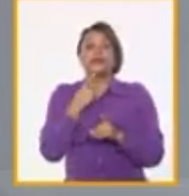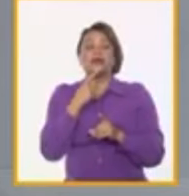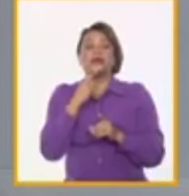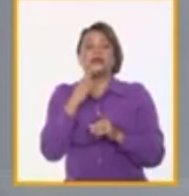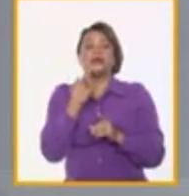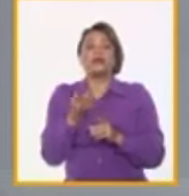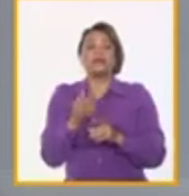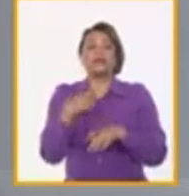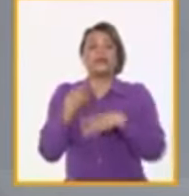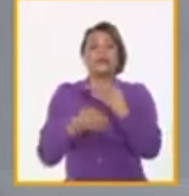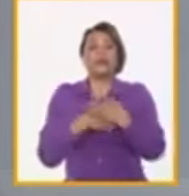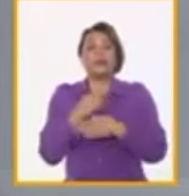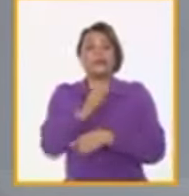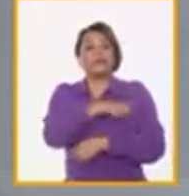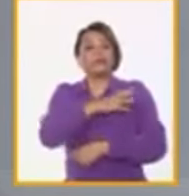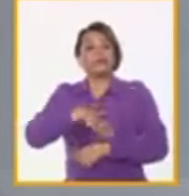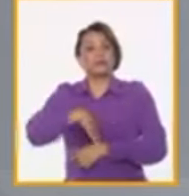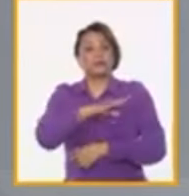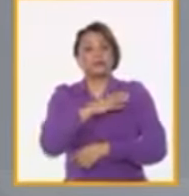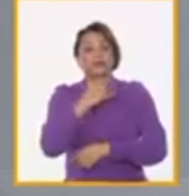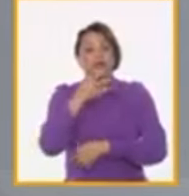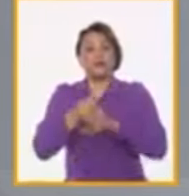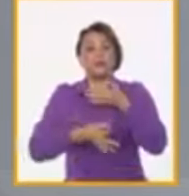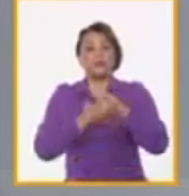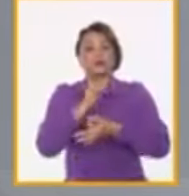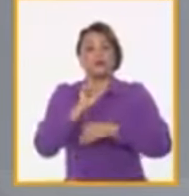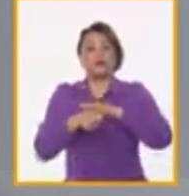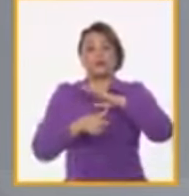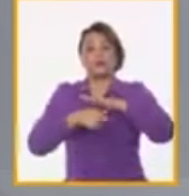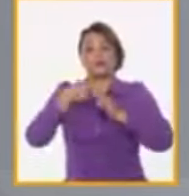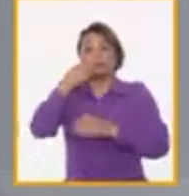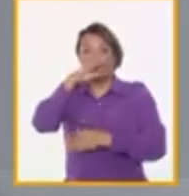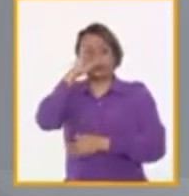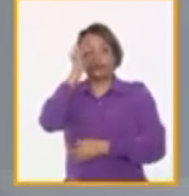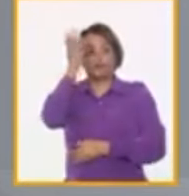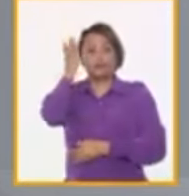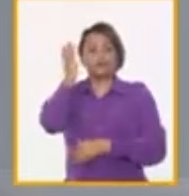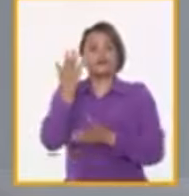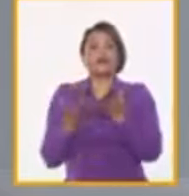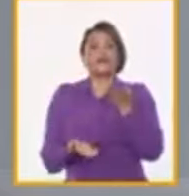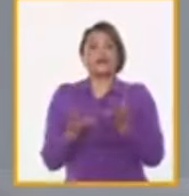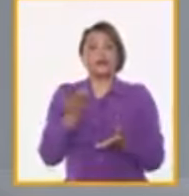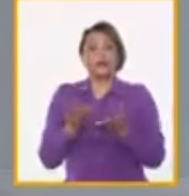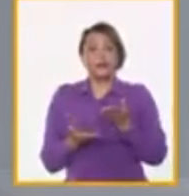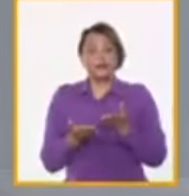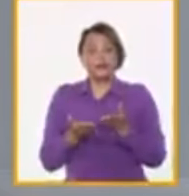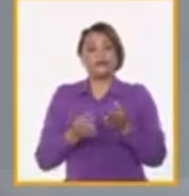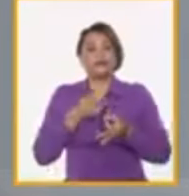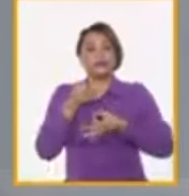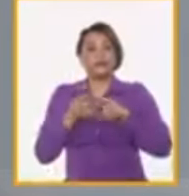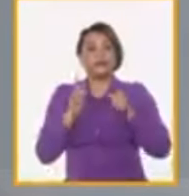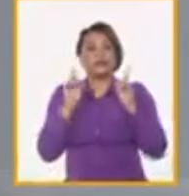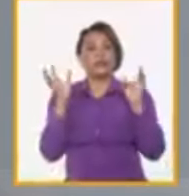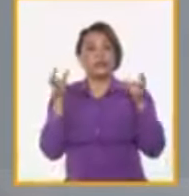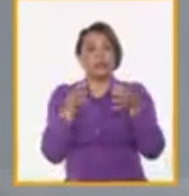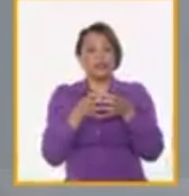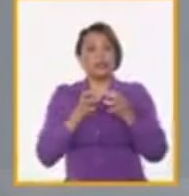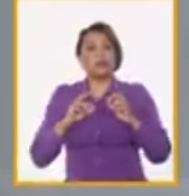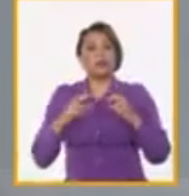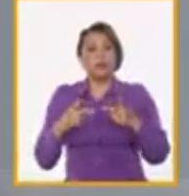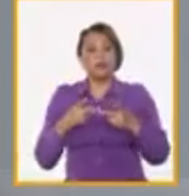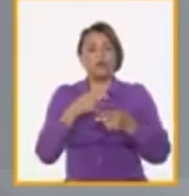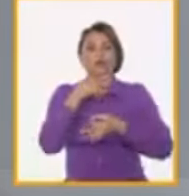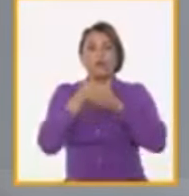la población, como nos expresaba el presidente de la República en el balance nuestro, y después nos volvió a ratificar